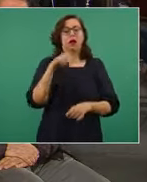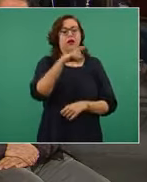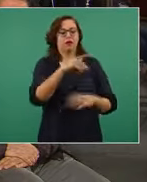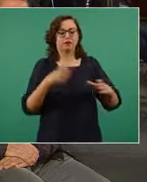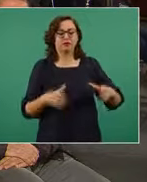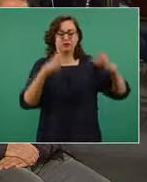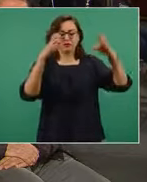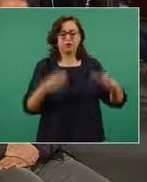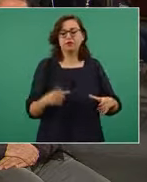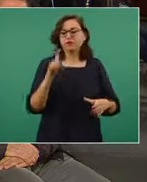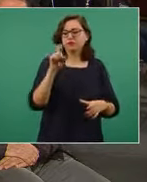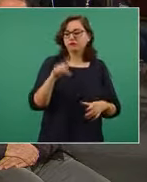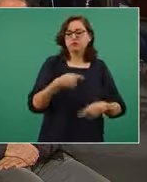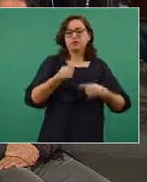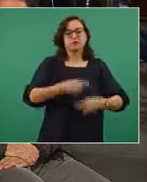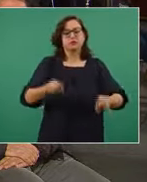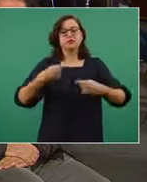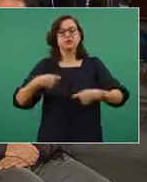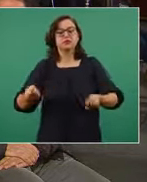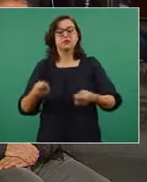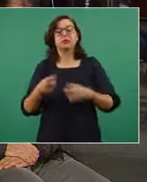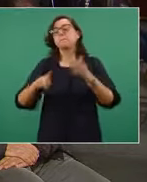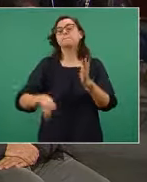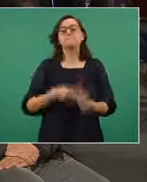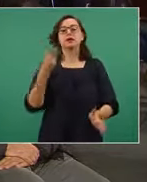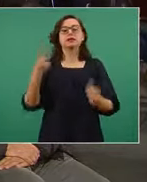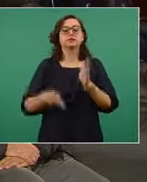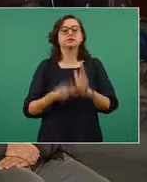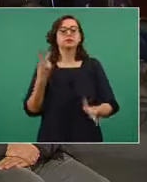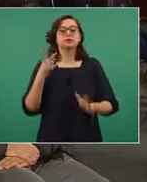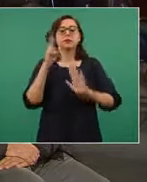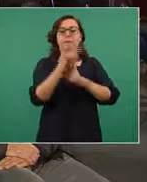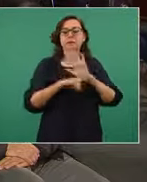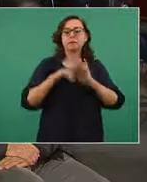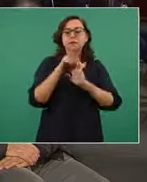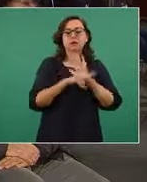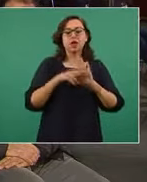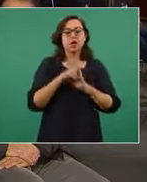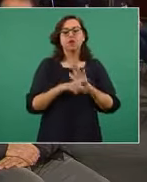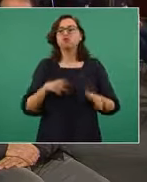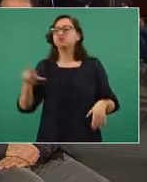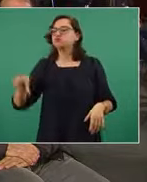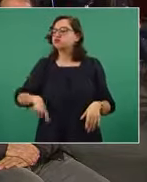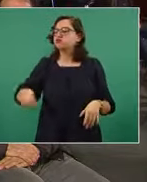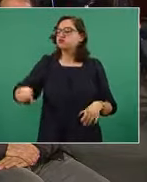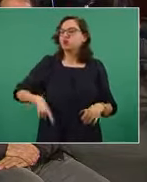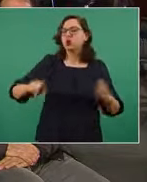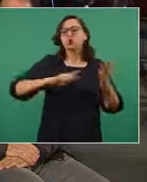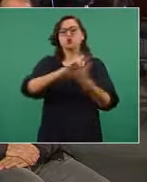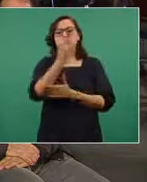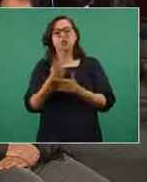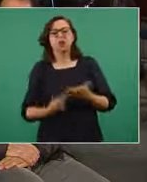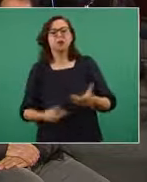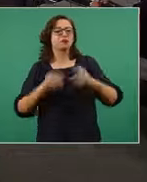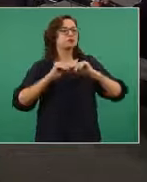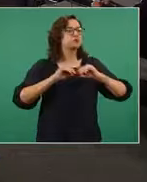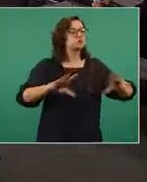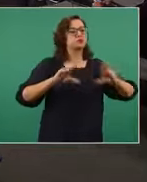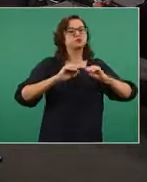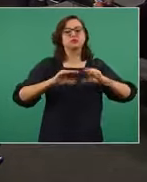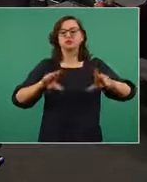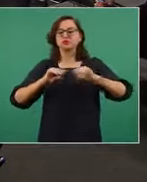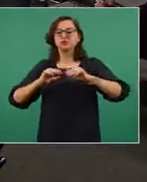subido cantidad de videos hablando de sus logros de gobierno y de sus programas de gobierno en tiempos electorales,